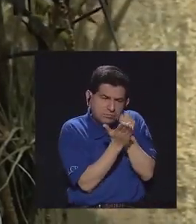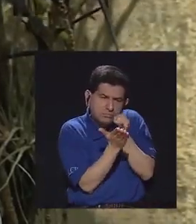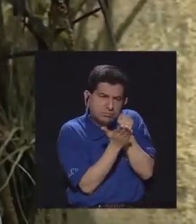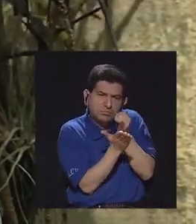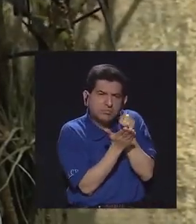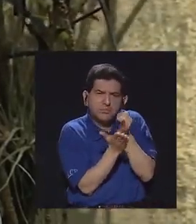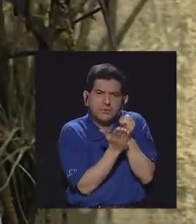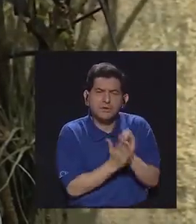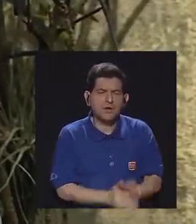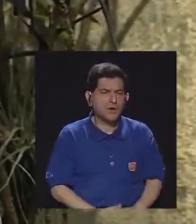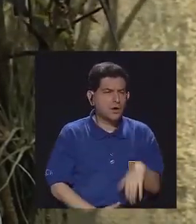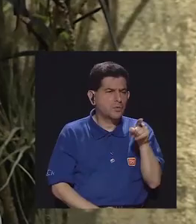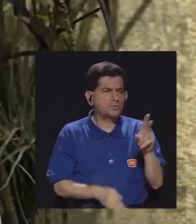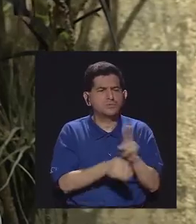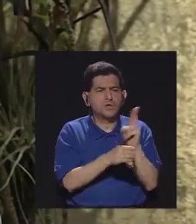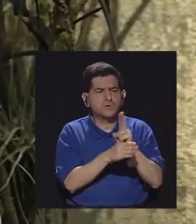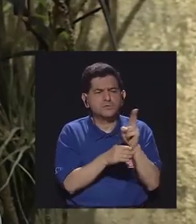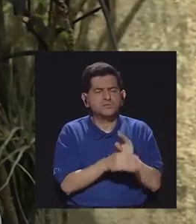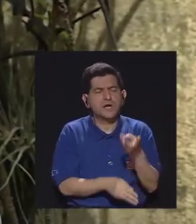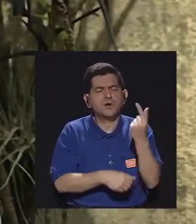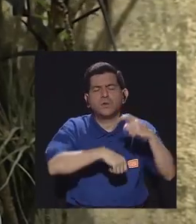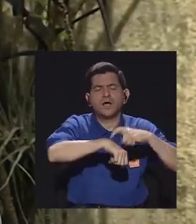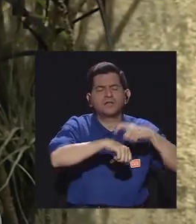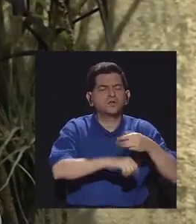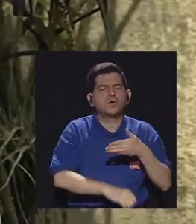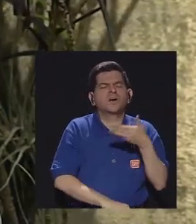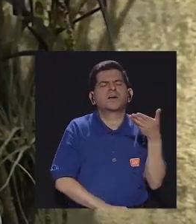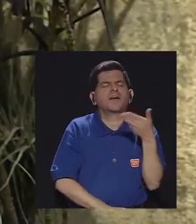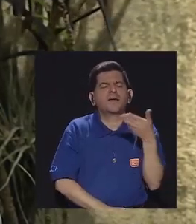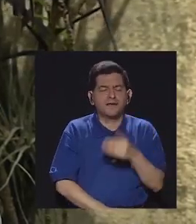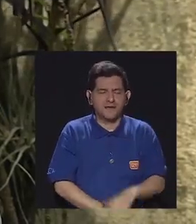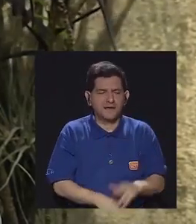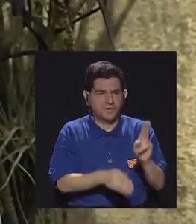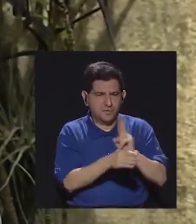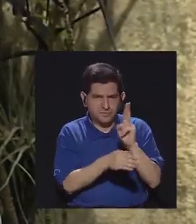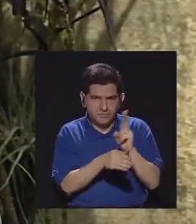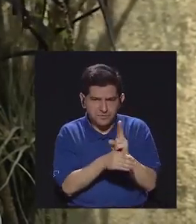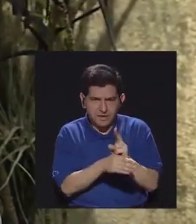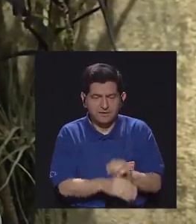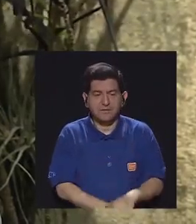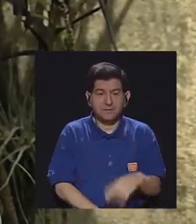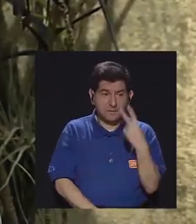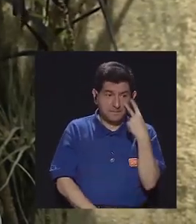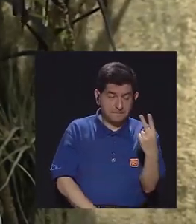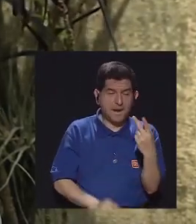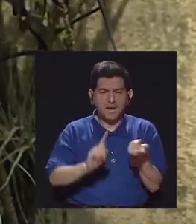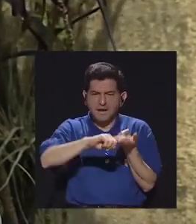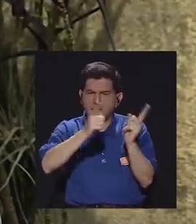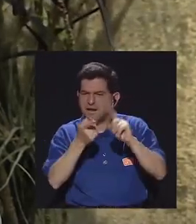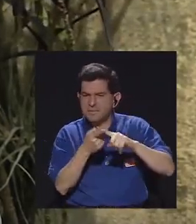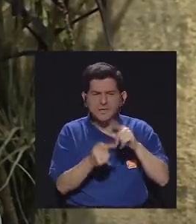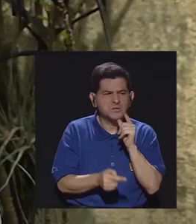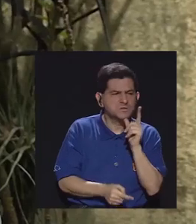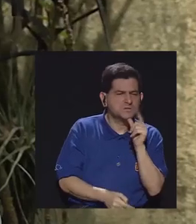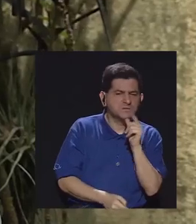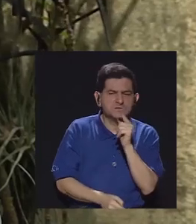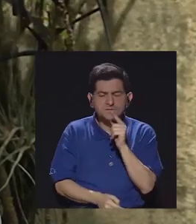poquito desde hace cuánto está consumiendo, qué está consumiendo, ver un poco las amistades. Y si el papá